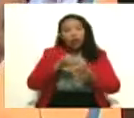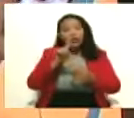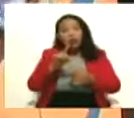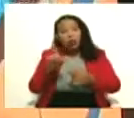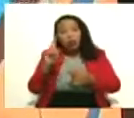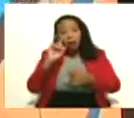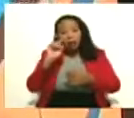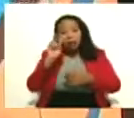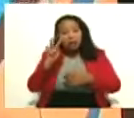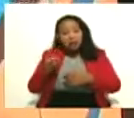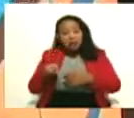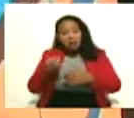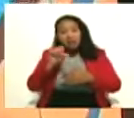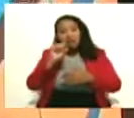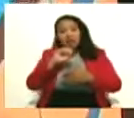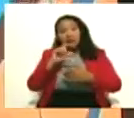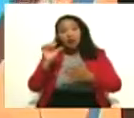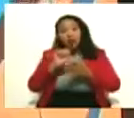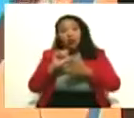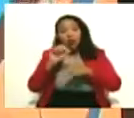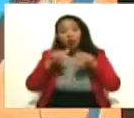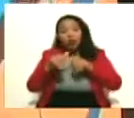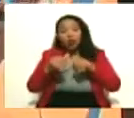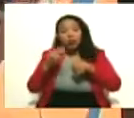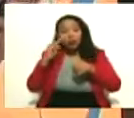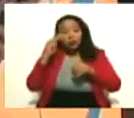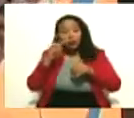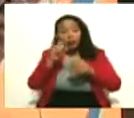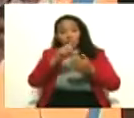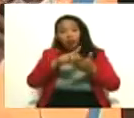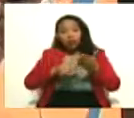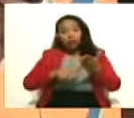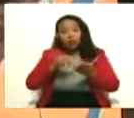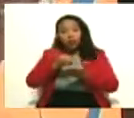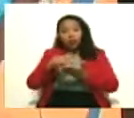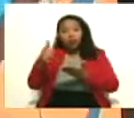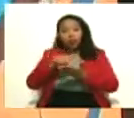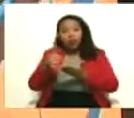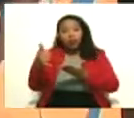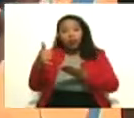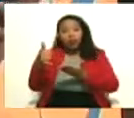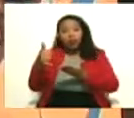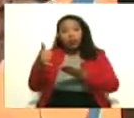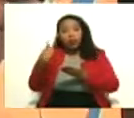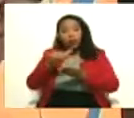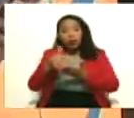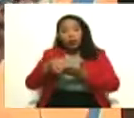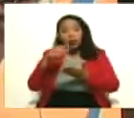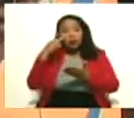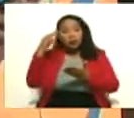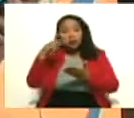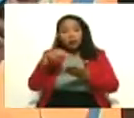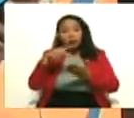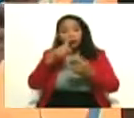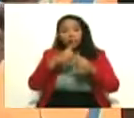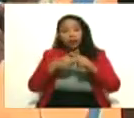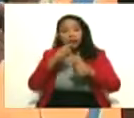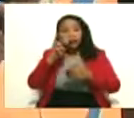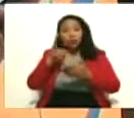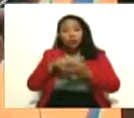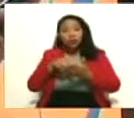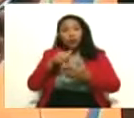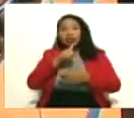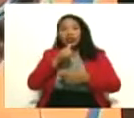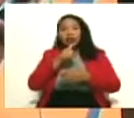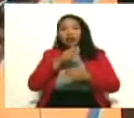las preguntas, si ya revisó dónde vota, es revisar su lista de WhatsApp. Su lista de WhatsApp y ver uno por uno en su lista de WhatsApp quién